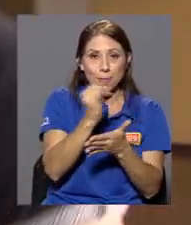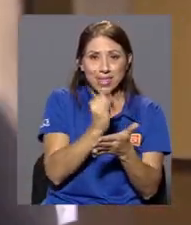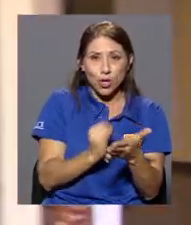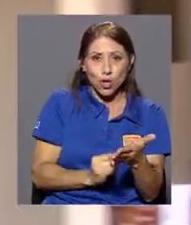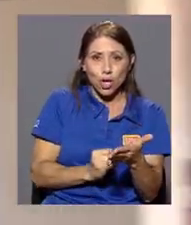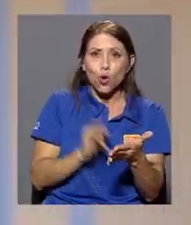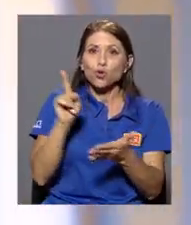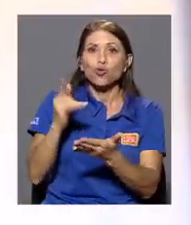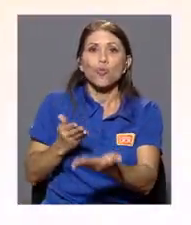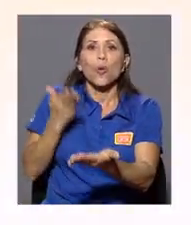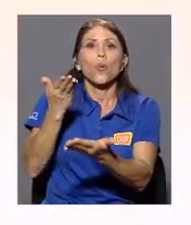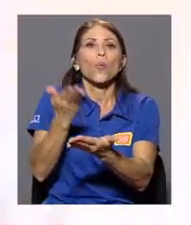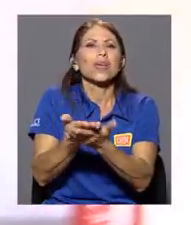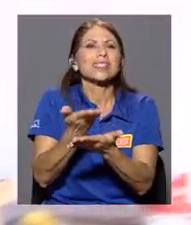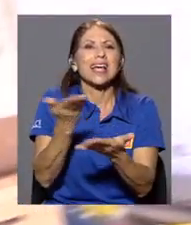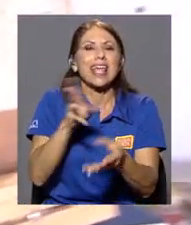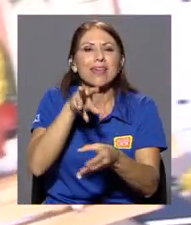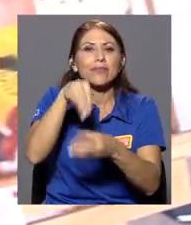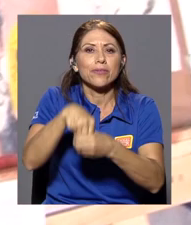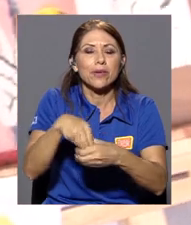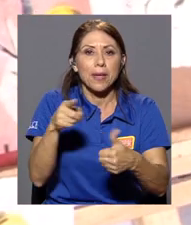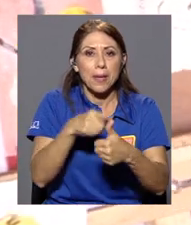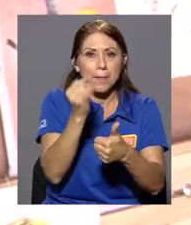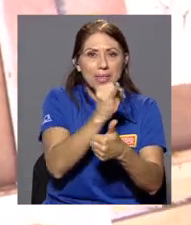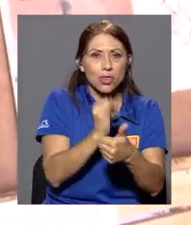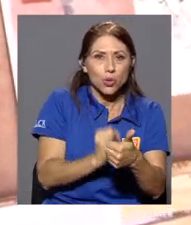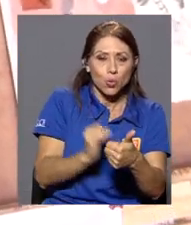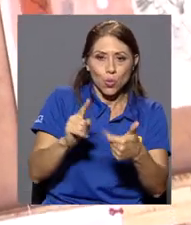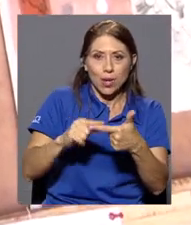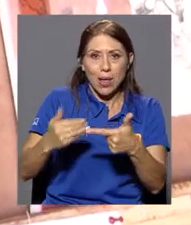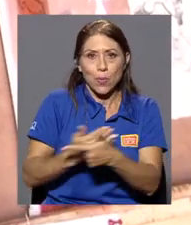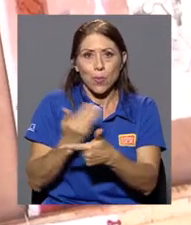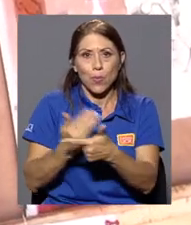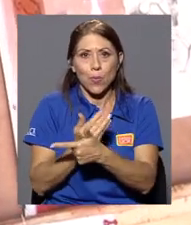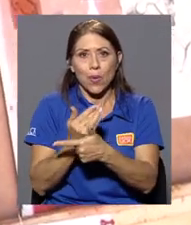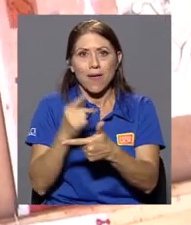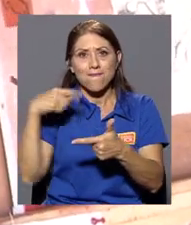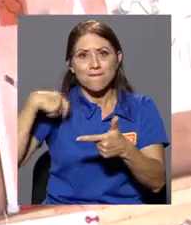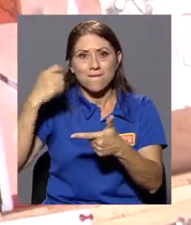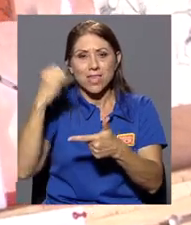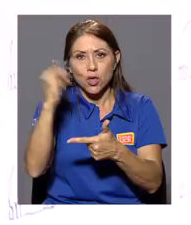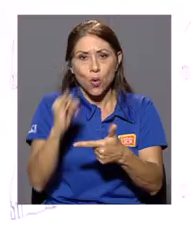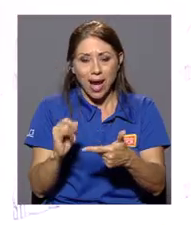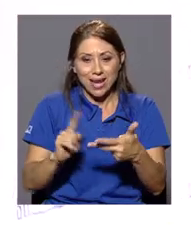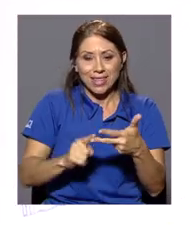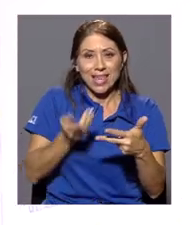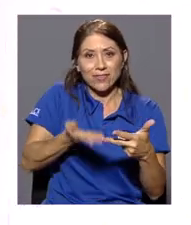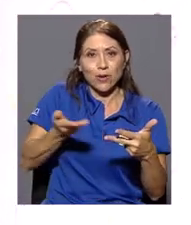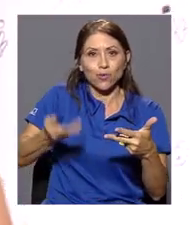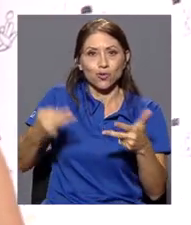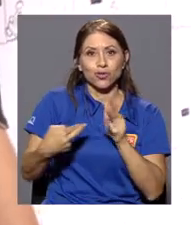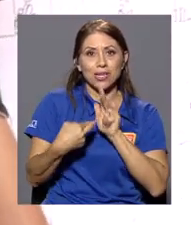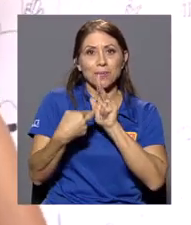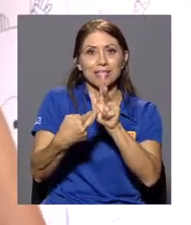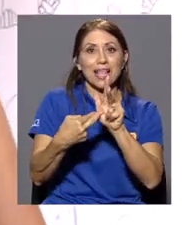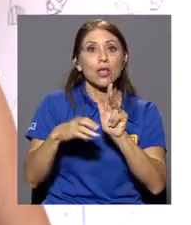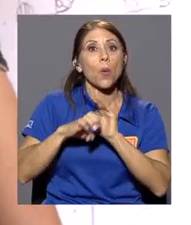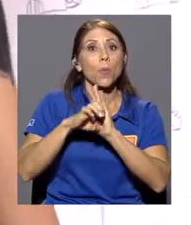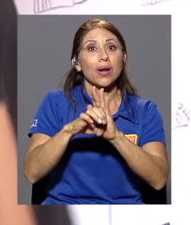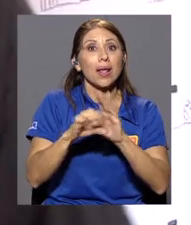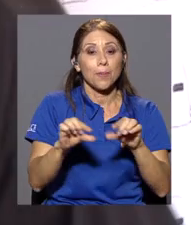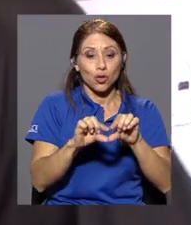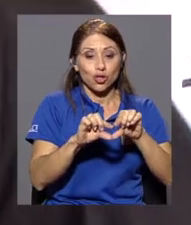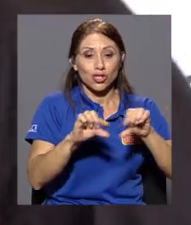como la pintura y otros más contemporáneos como el videoarte y los recursos de representación pictórica como la cinta amarilla de precaución